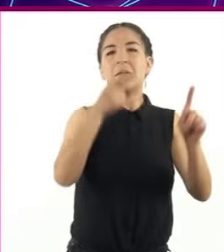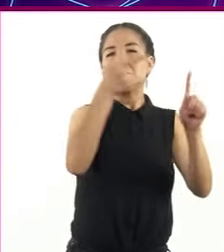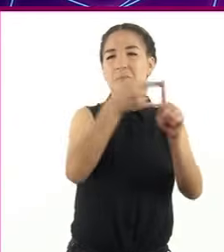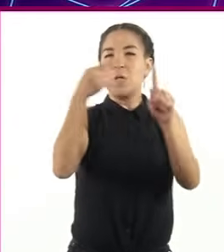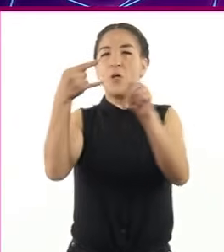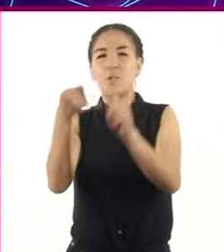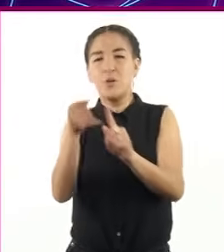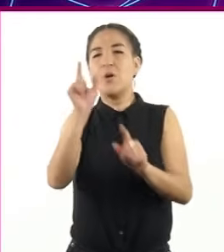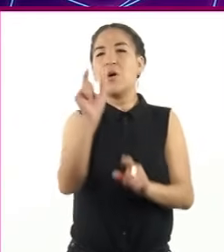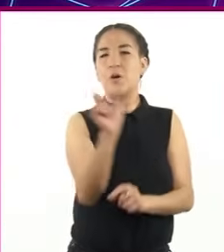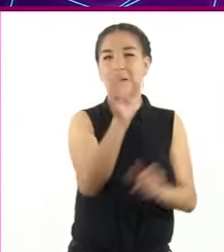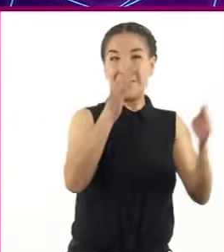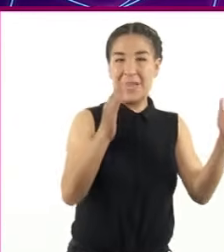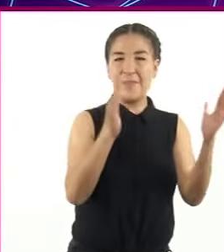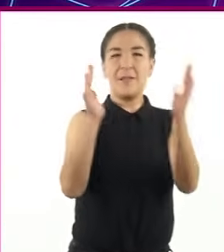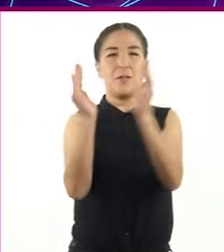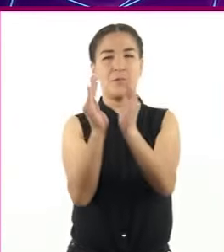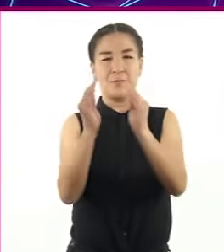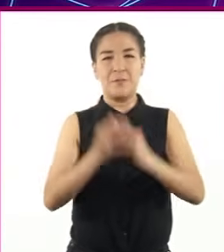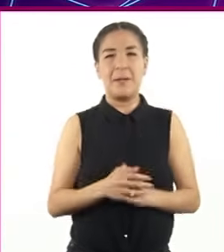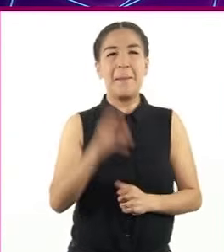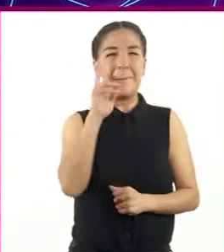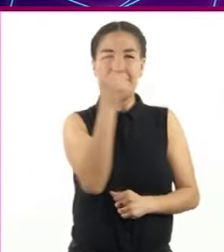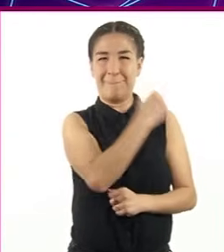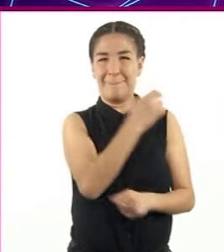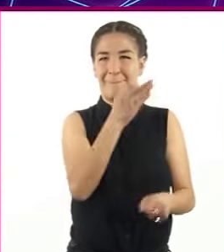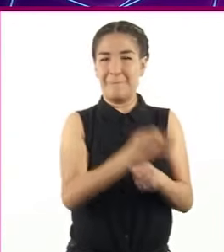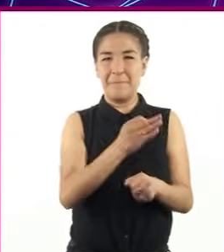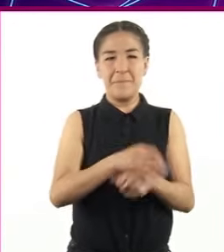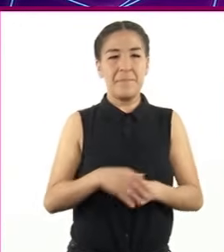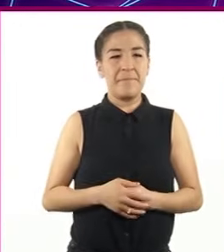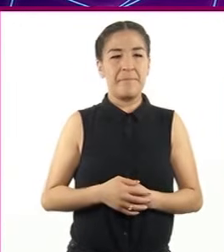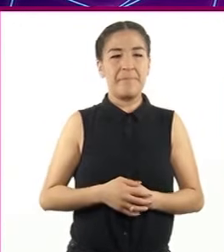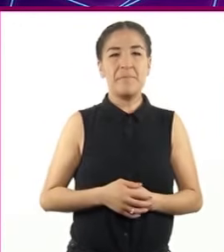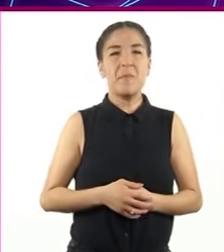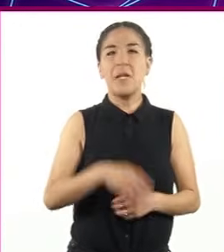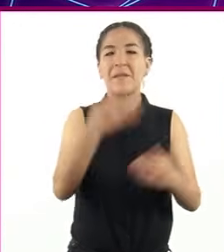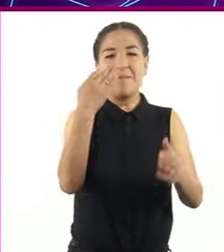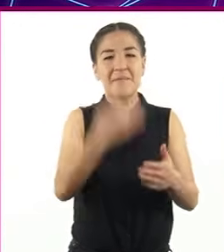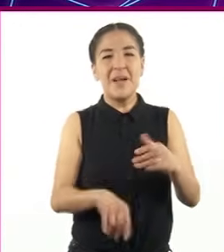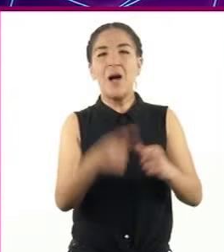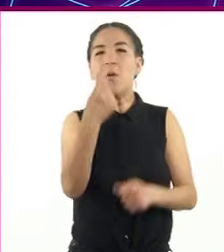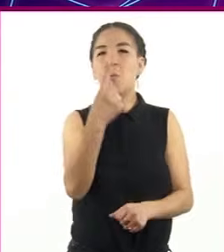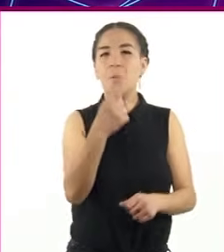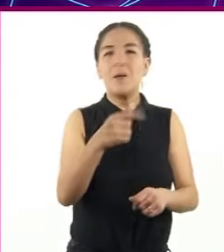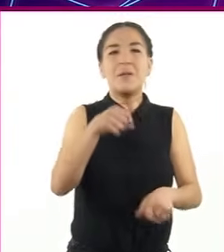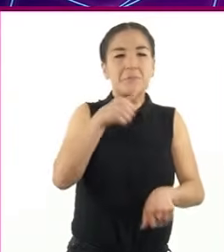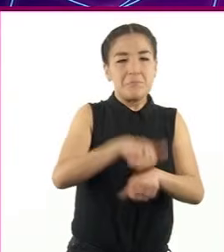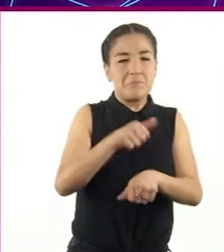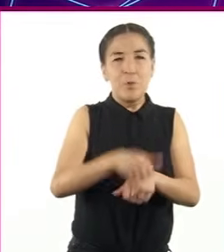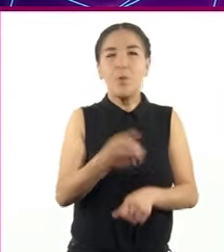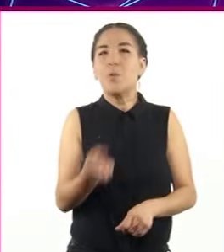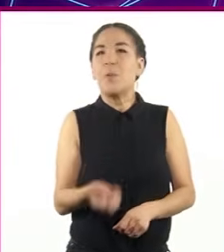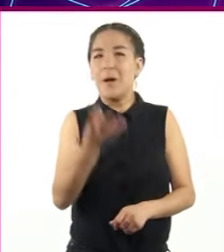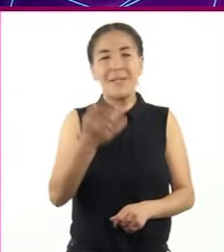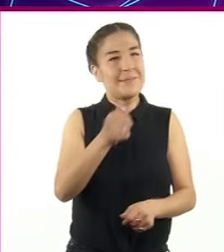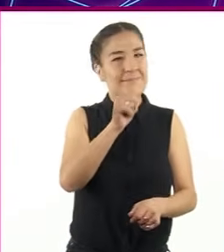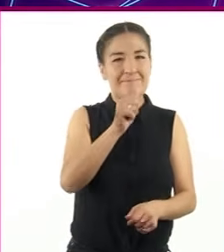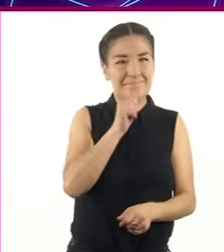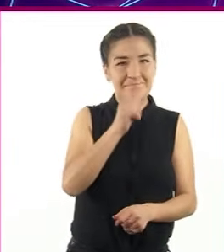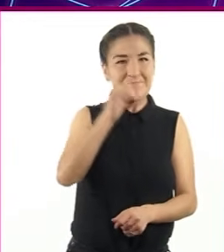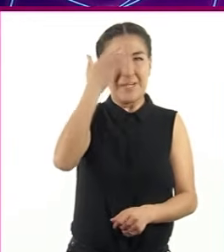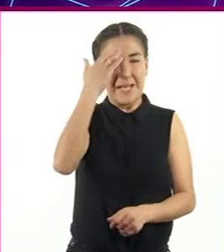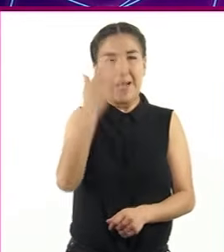tamaño. Como pueden observar, se desconoce una de las medidas, pero usando el